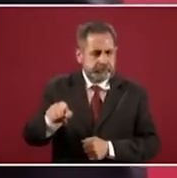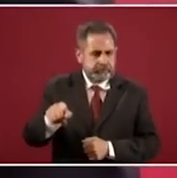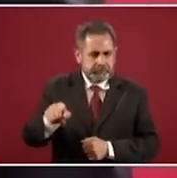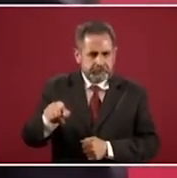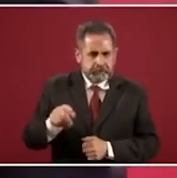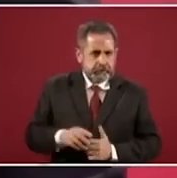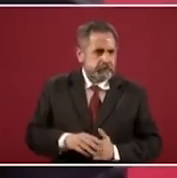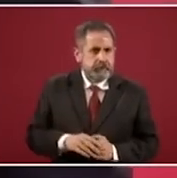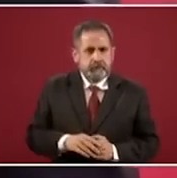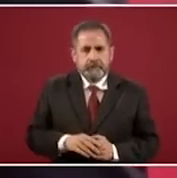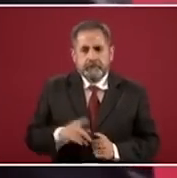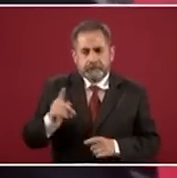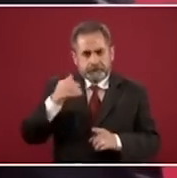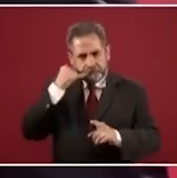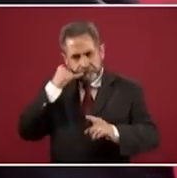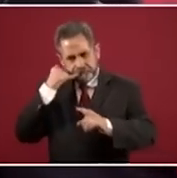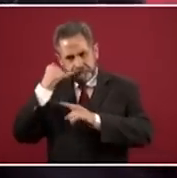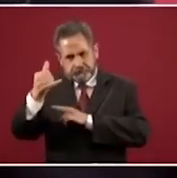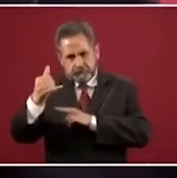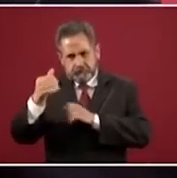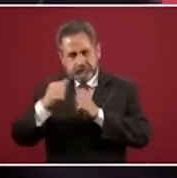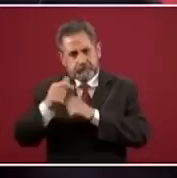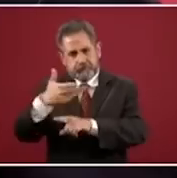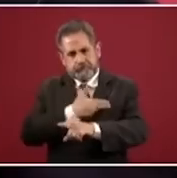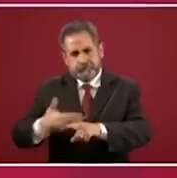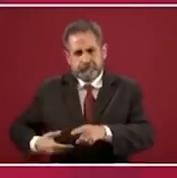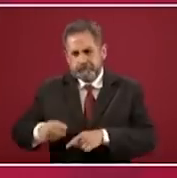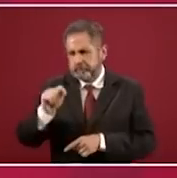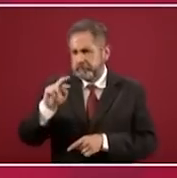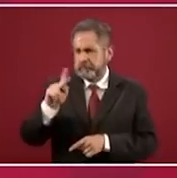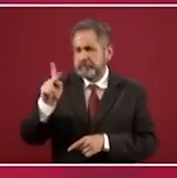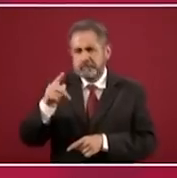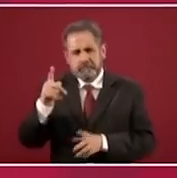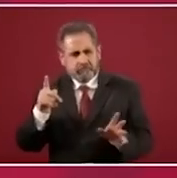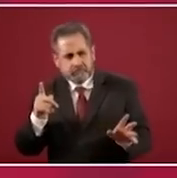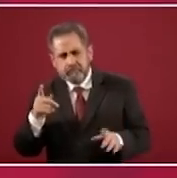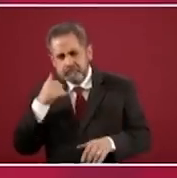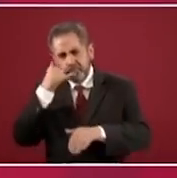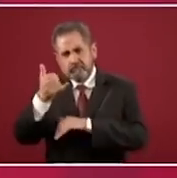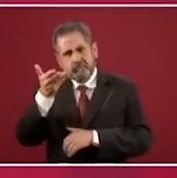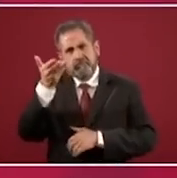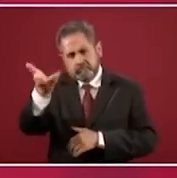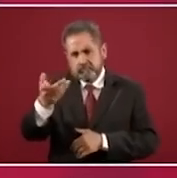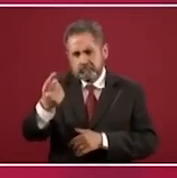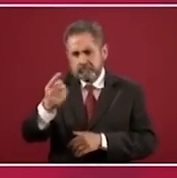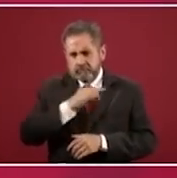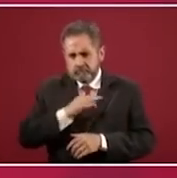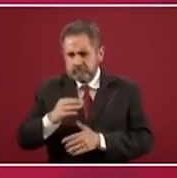tendríamos una llamada telefónica con el presidente de Estados Unidos y le pediría que